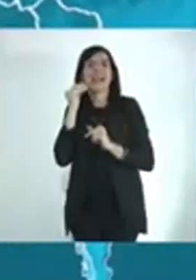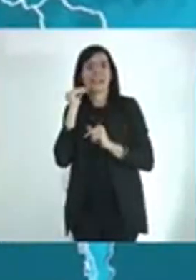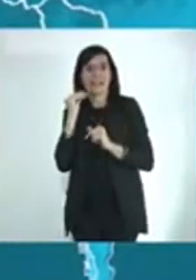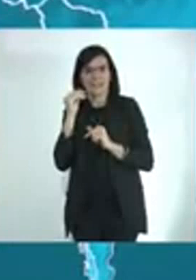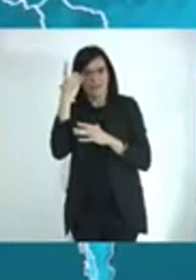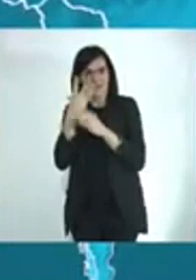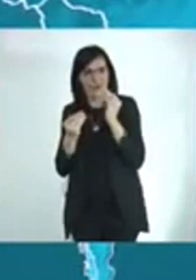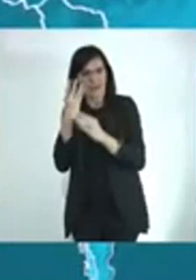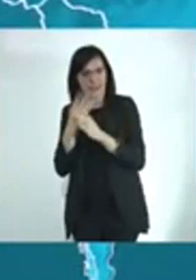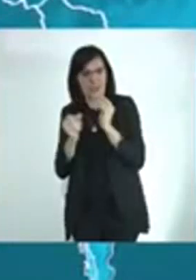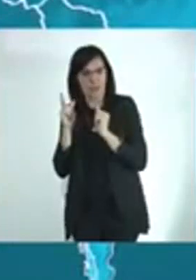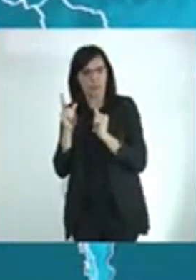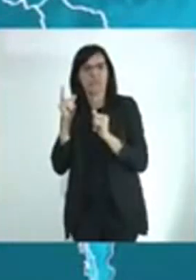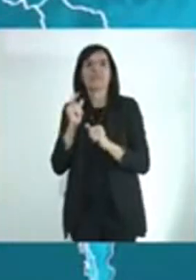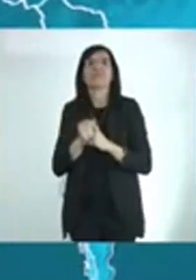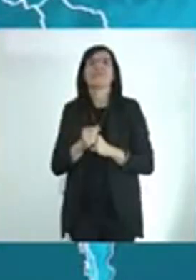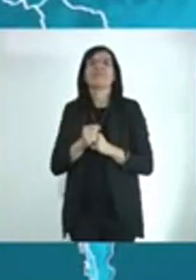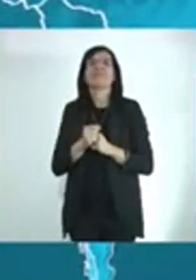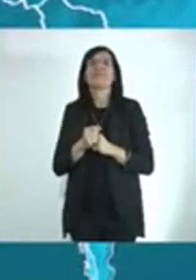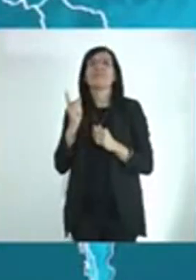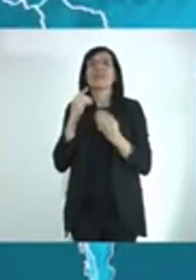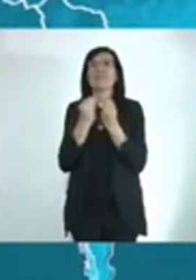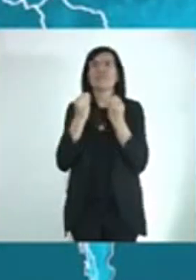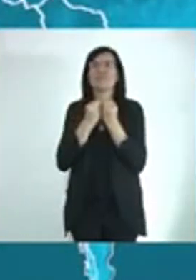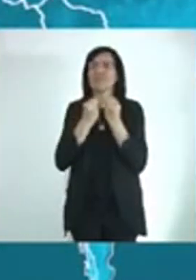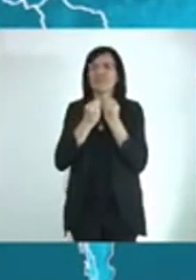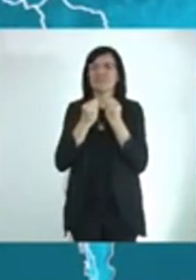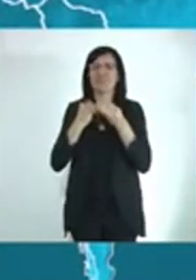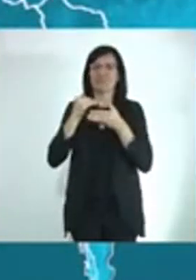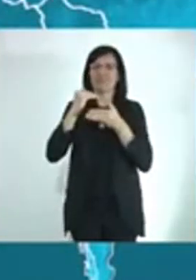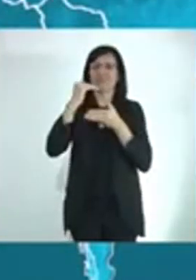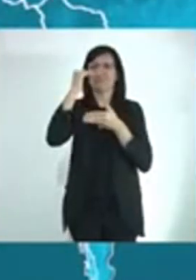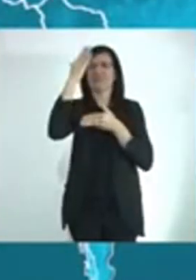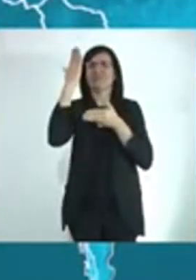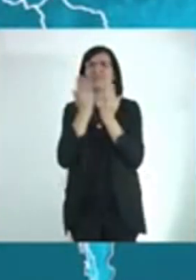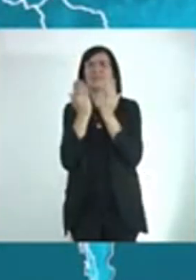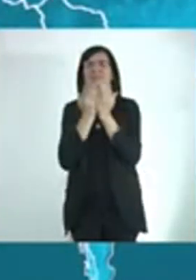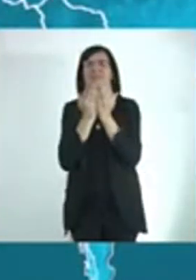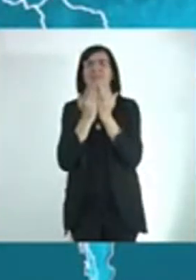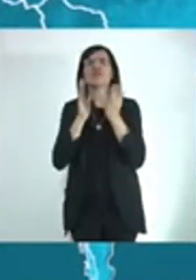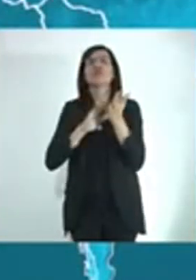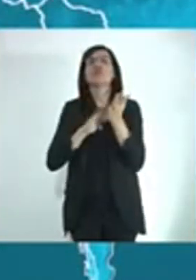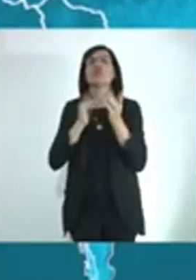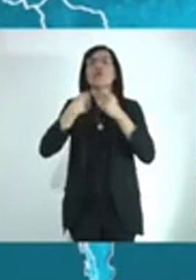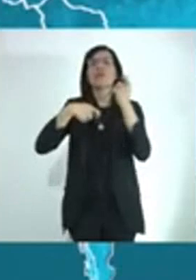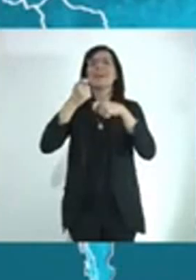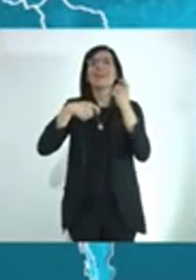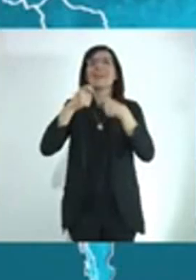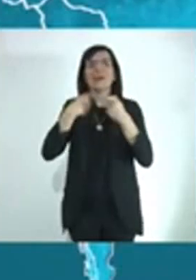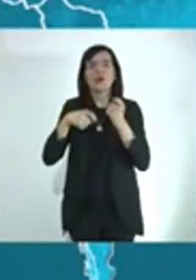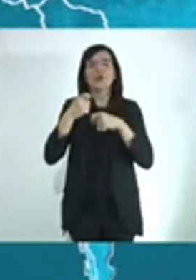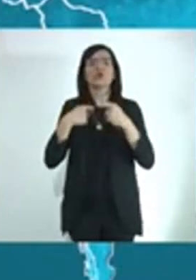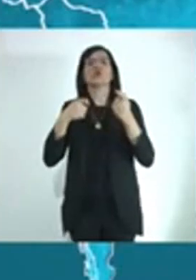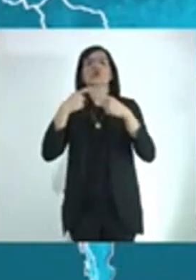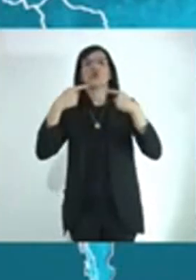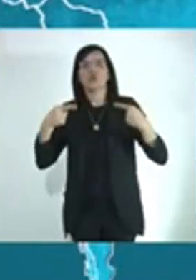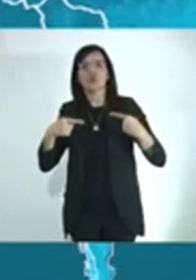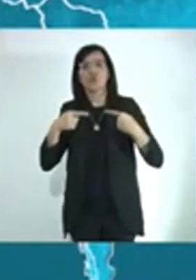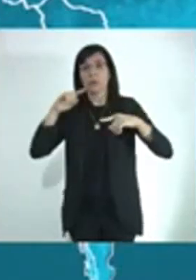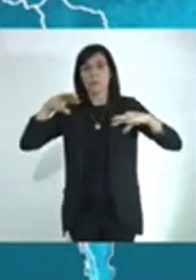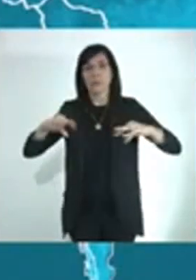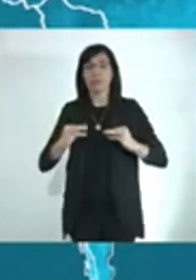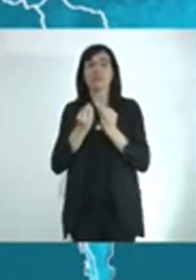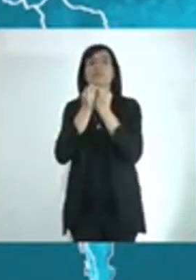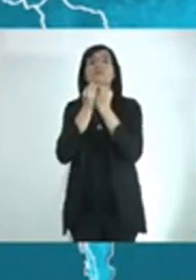en programas educativos de posgrado que incluyen una oportunidad de real de negocio en África. Mira vos, es fundador y presidente